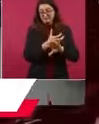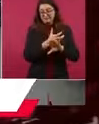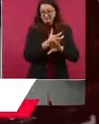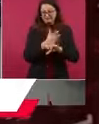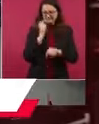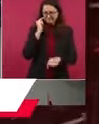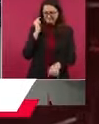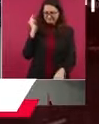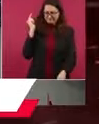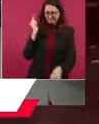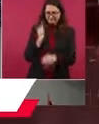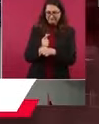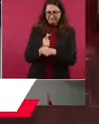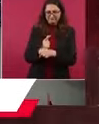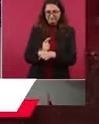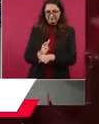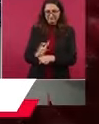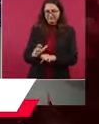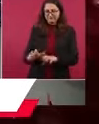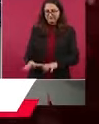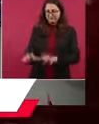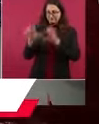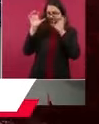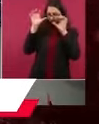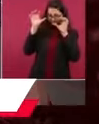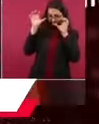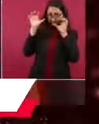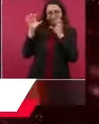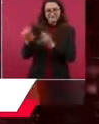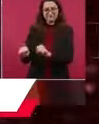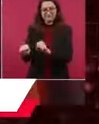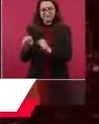García Luna, si sabía o no sabía lo que andaba